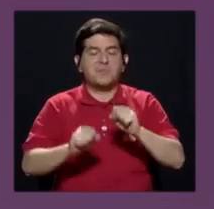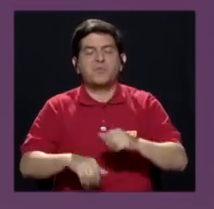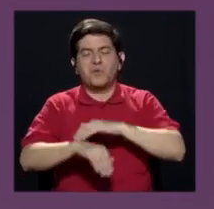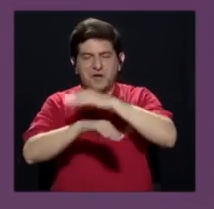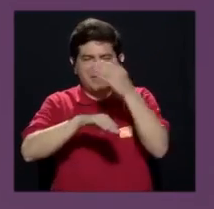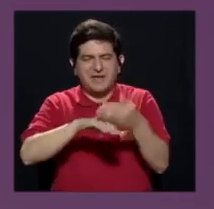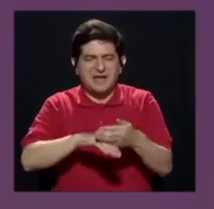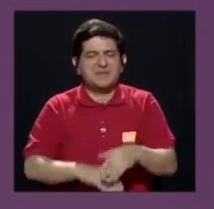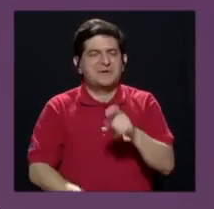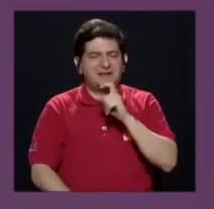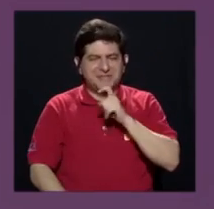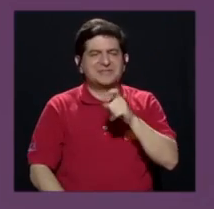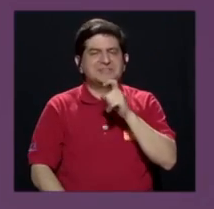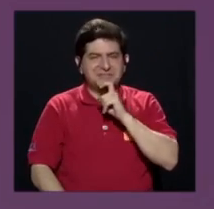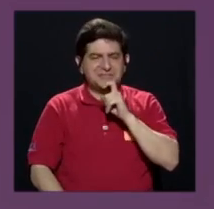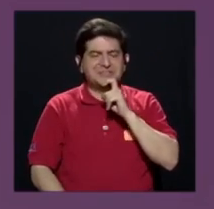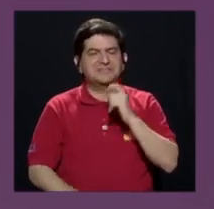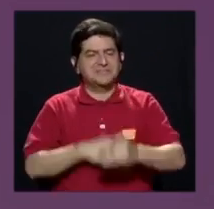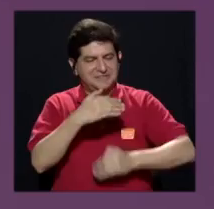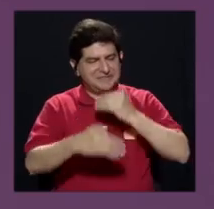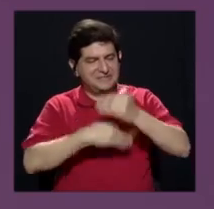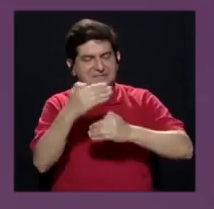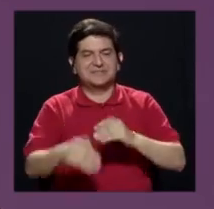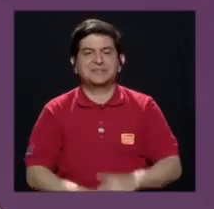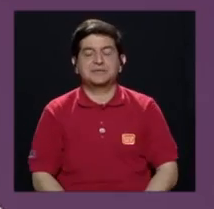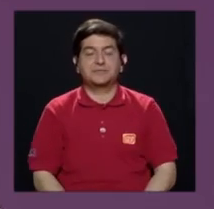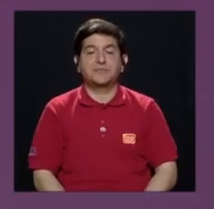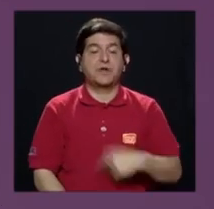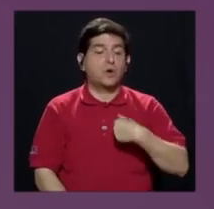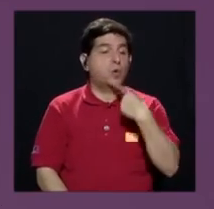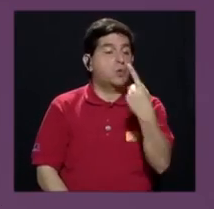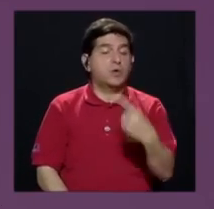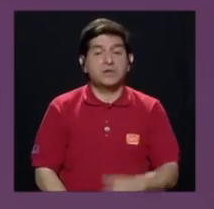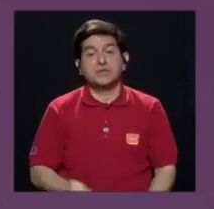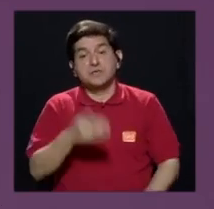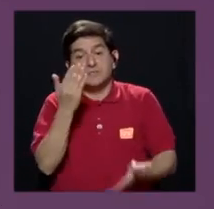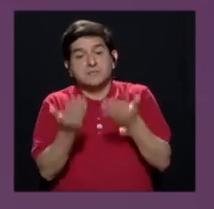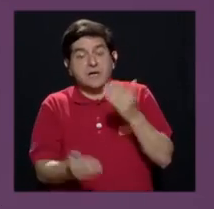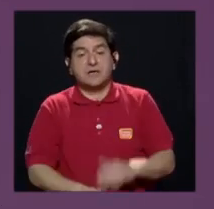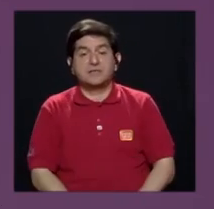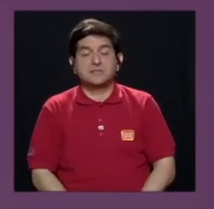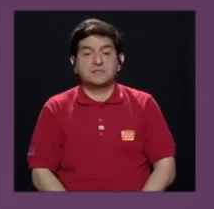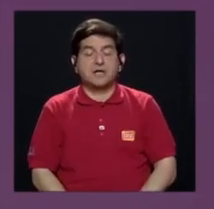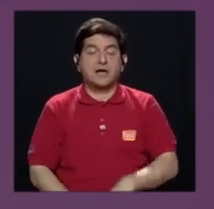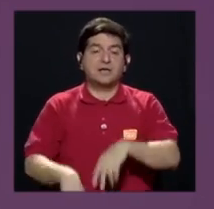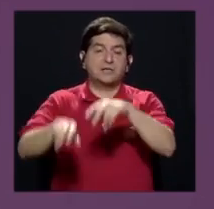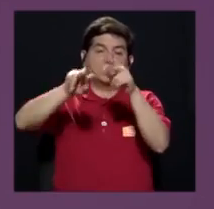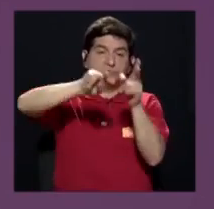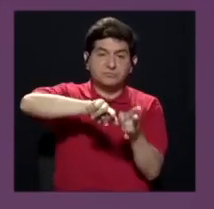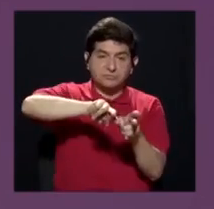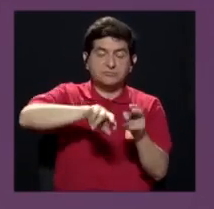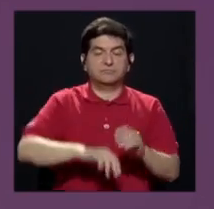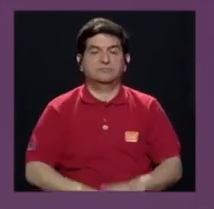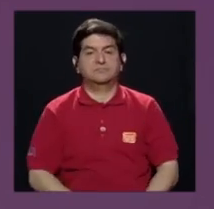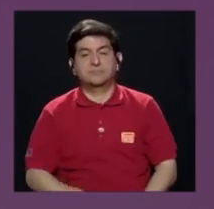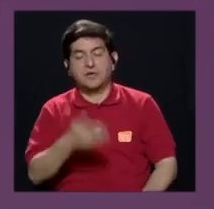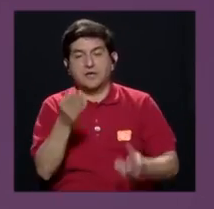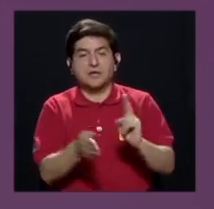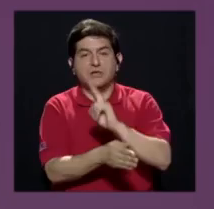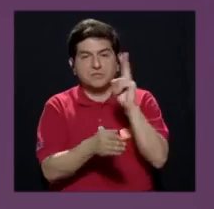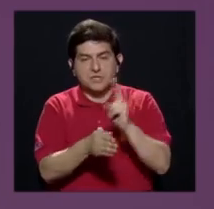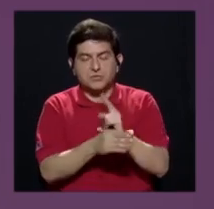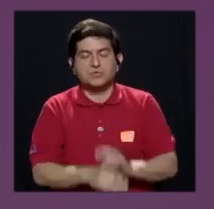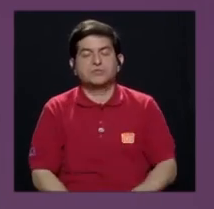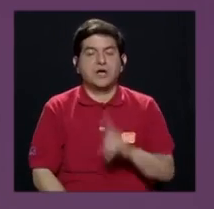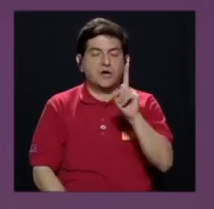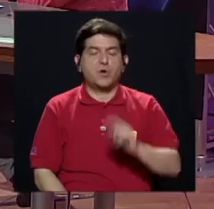cierta incomodidad entonces uno le dice bueno tal vez de medio lado puede favorecer este que utilicen una